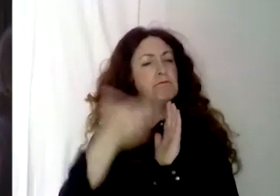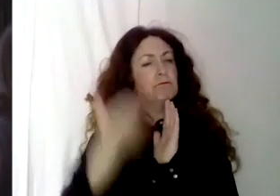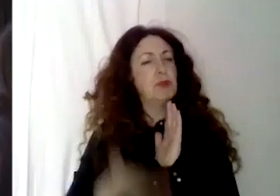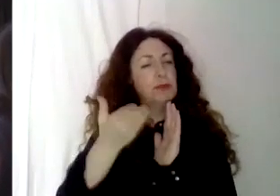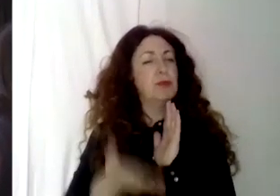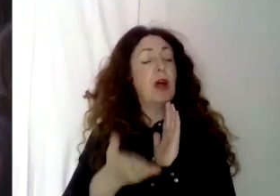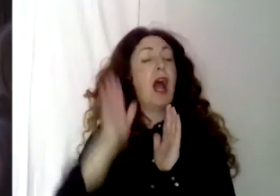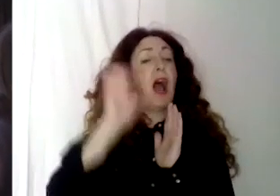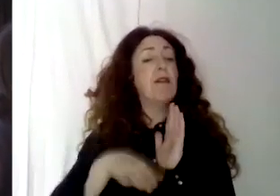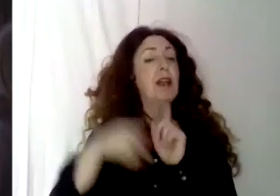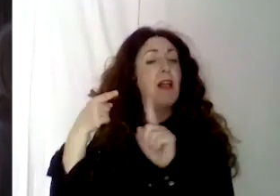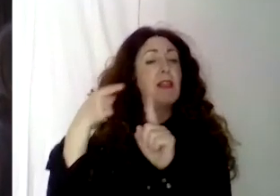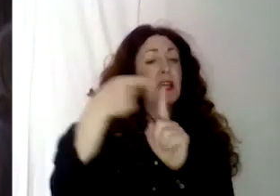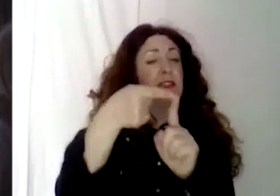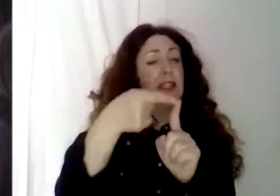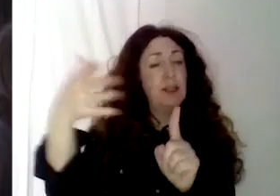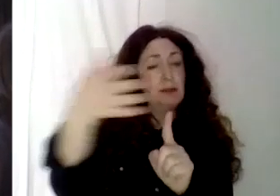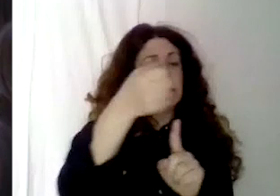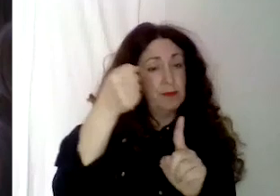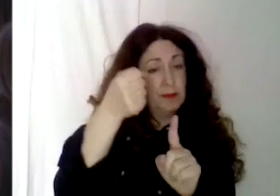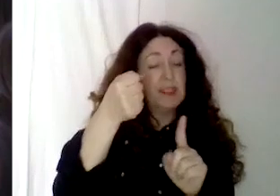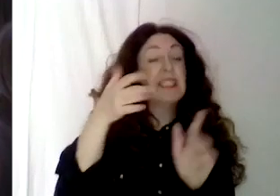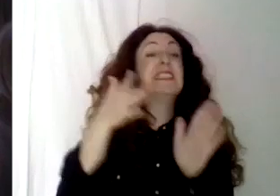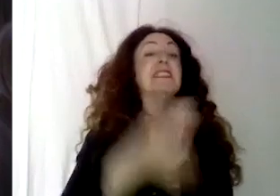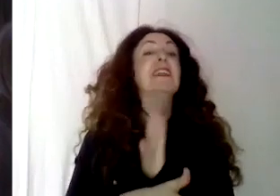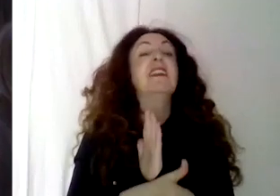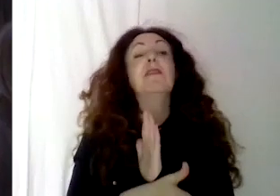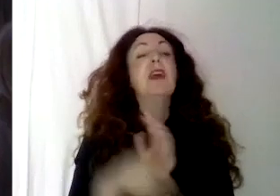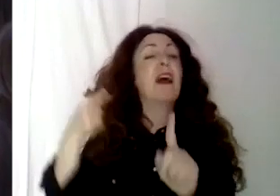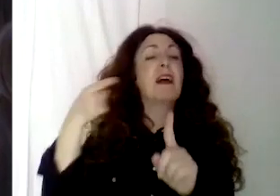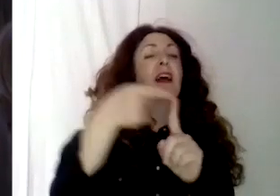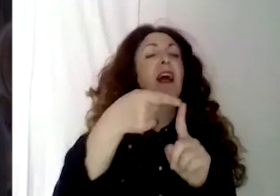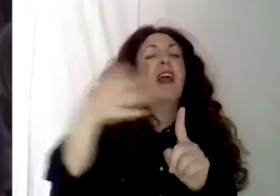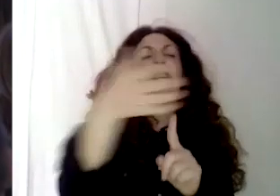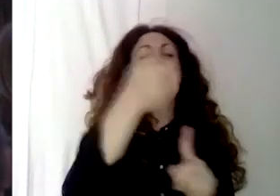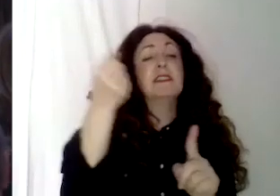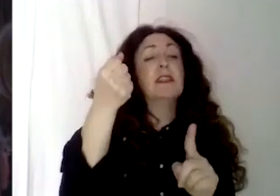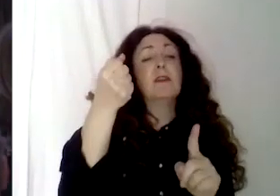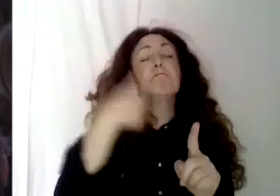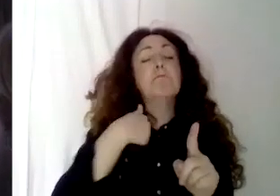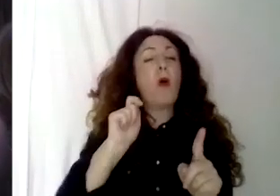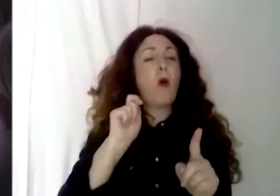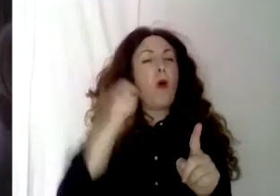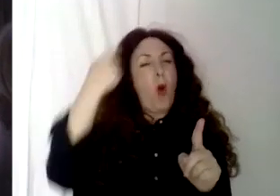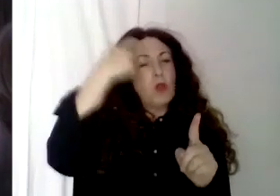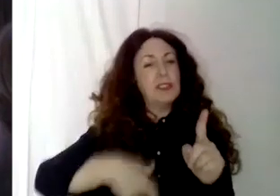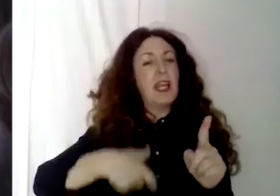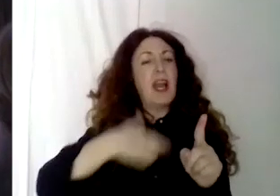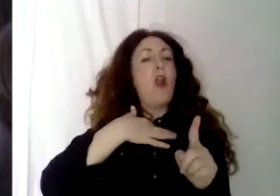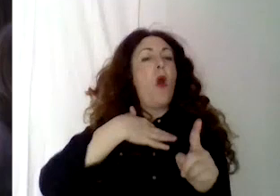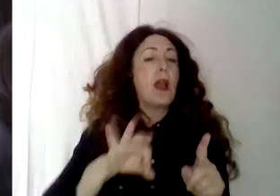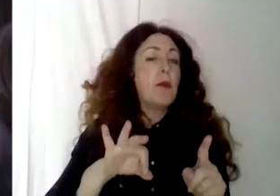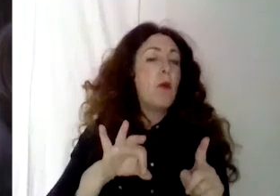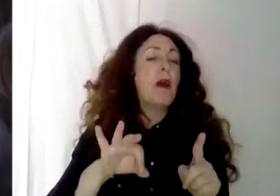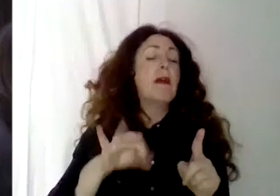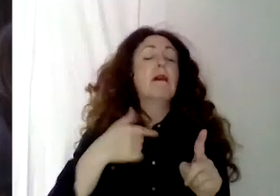destino, llegar a ser lo que puede, lo que debe ser. Para entender su mensaje